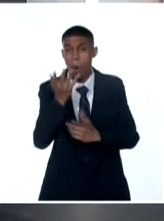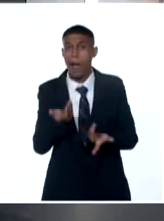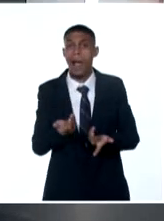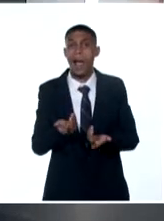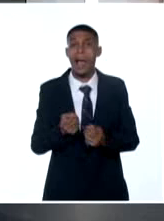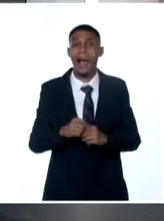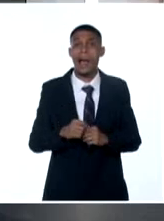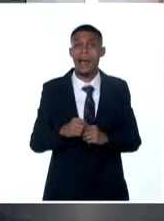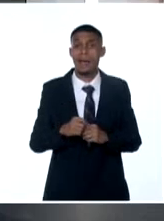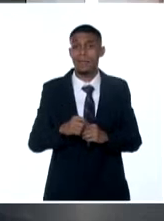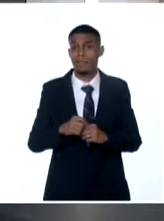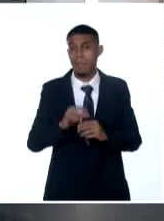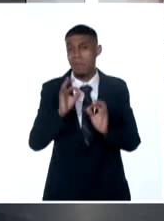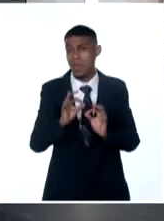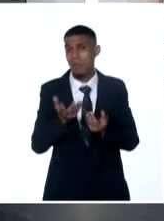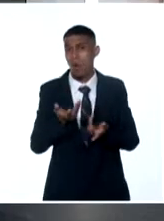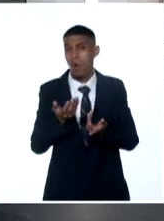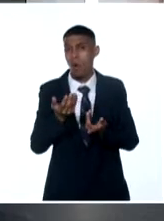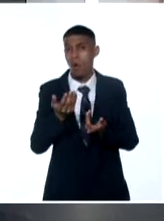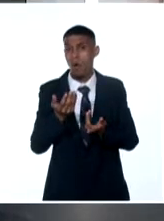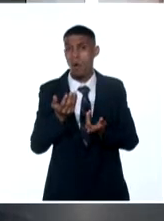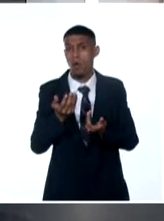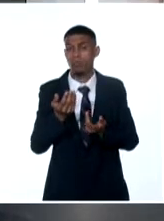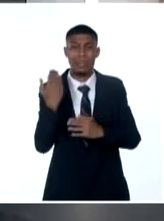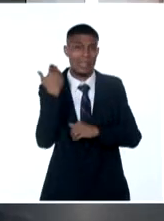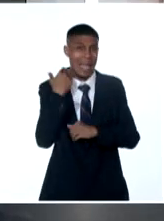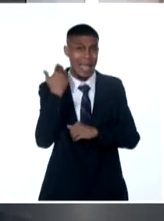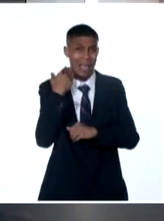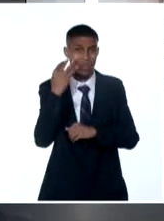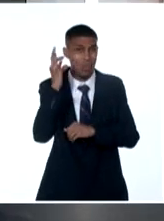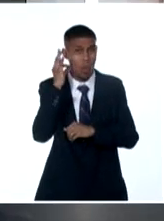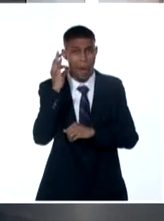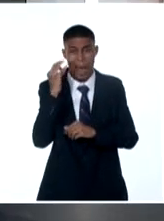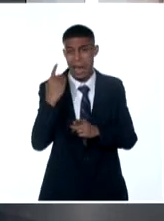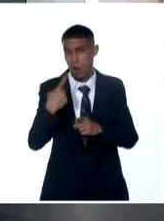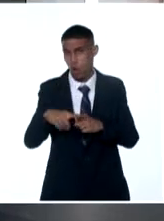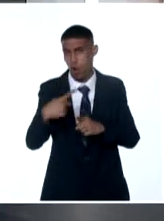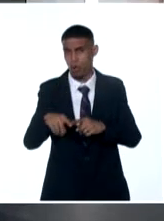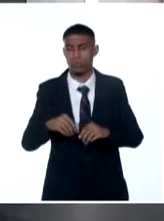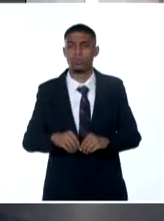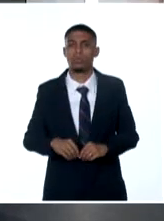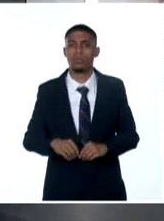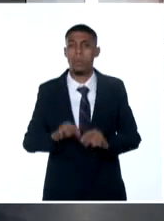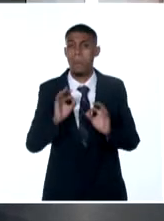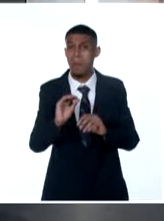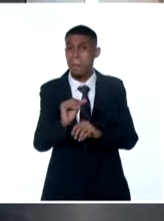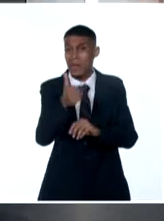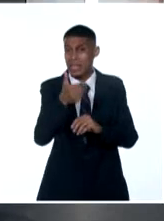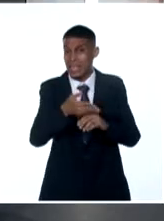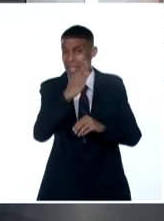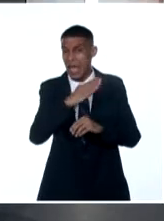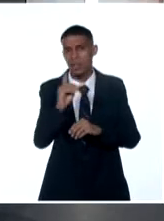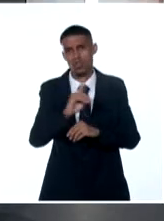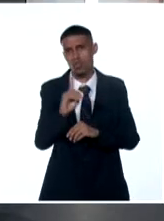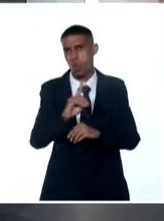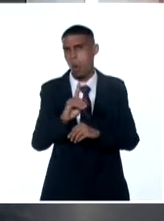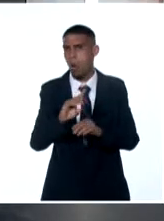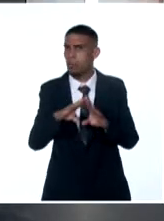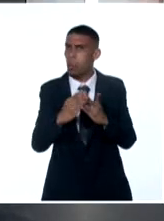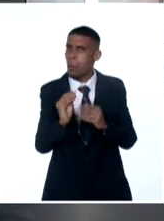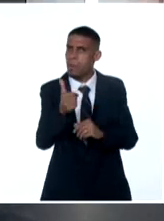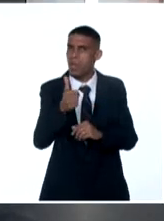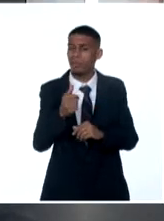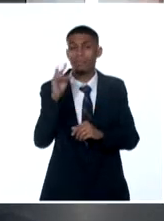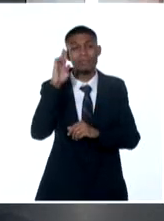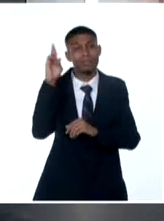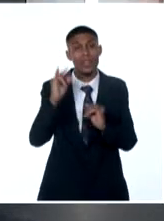social y la misma violencia. Eso lo entendió muy bien Correa y por ese camino transitó. Recordemos las noticias que leíamos